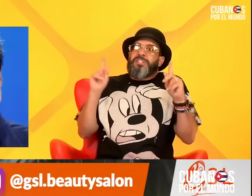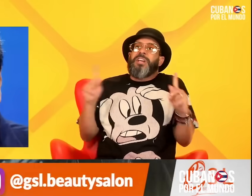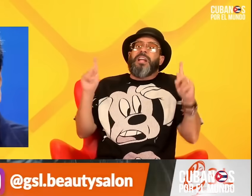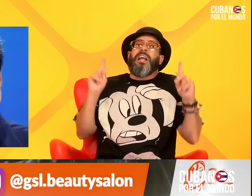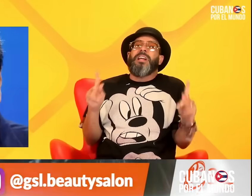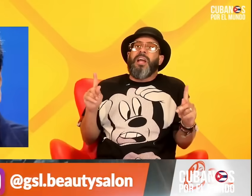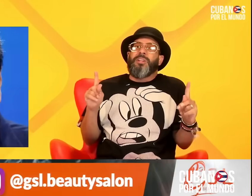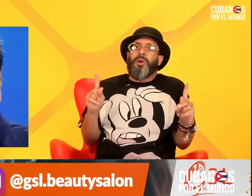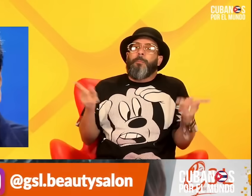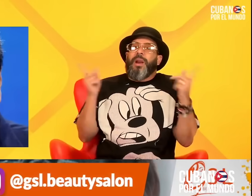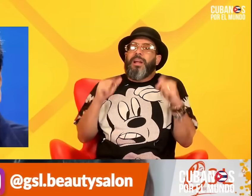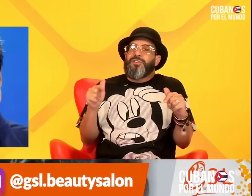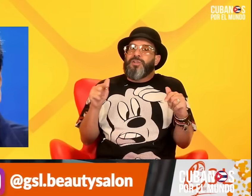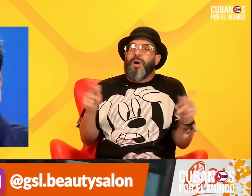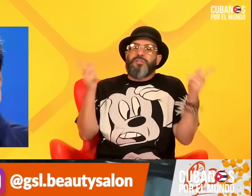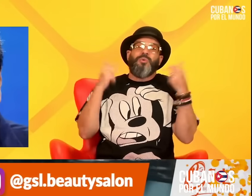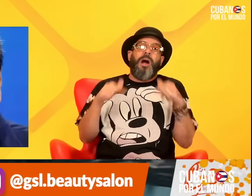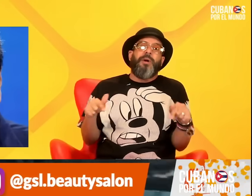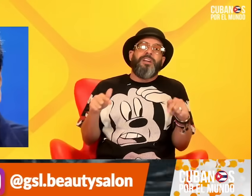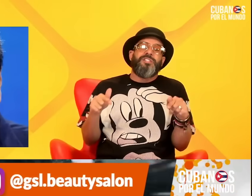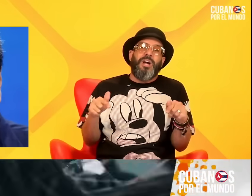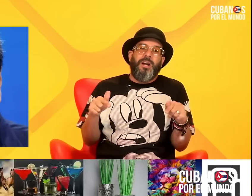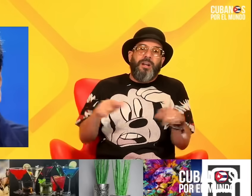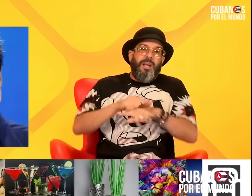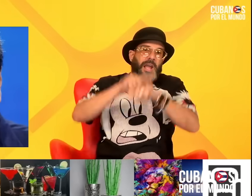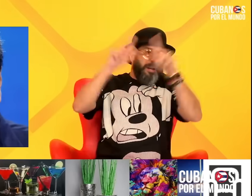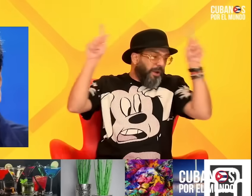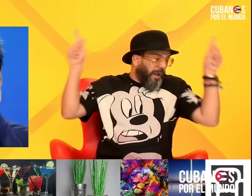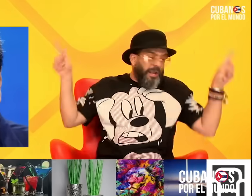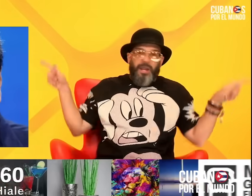él sigue teniendo precio a su cabeza